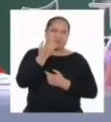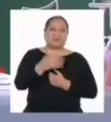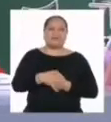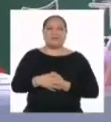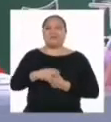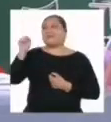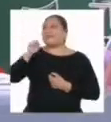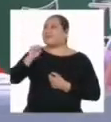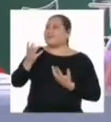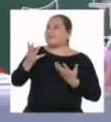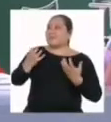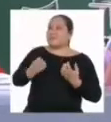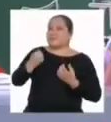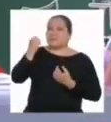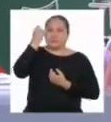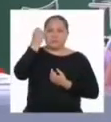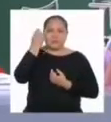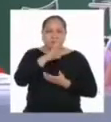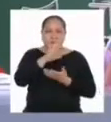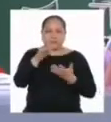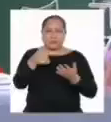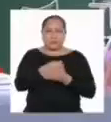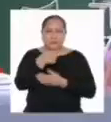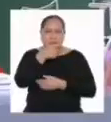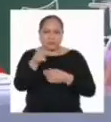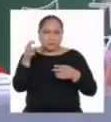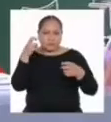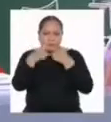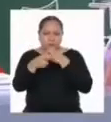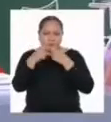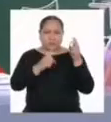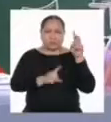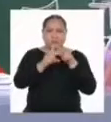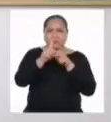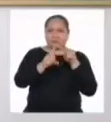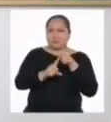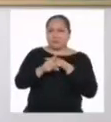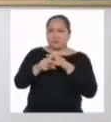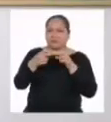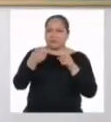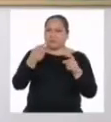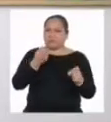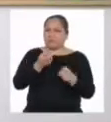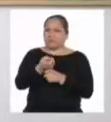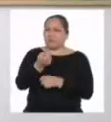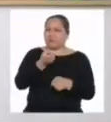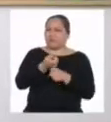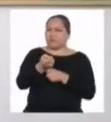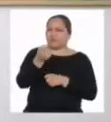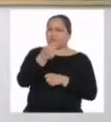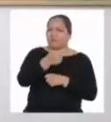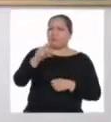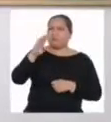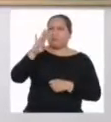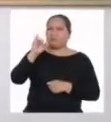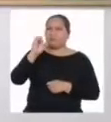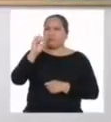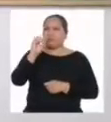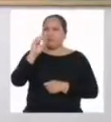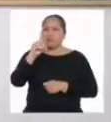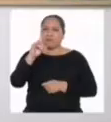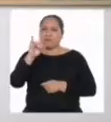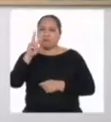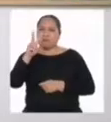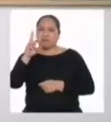Sí, pues es que queremos entender todas esas situaciones que afectan nuestra biodiversidad. Por supuesto, para eso